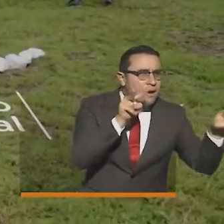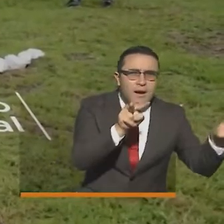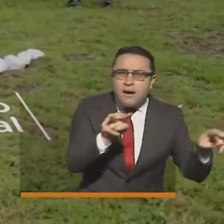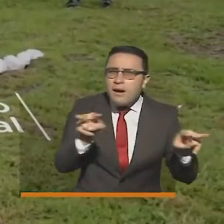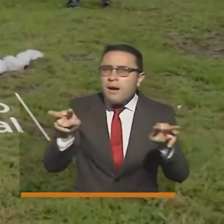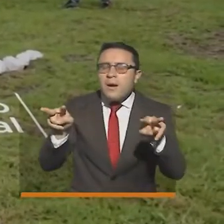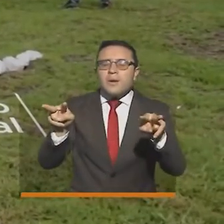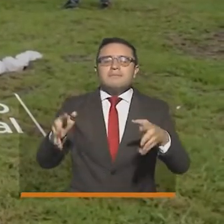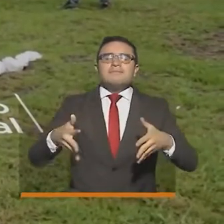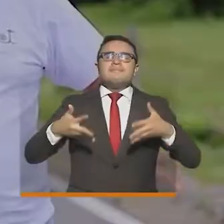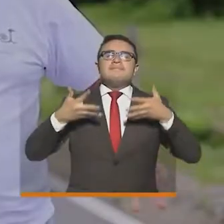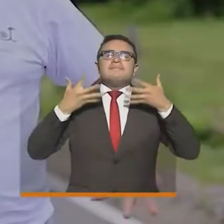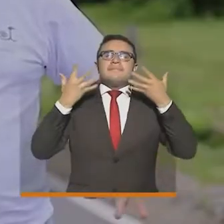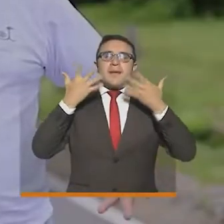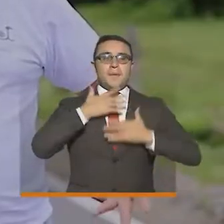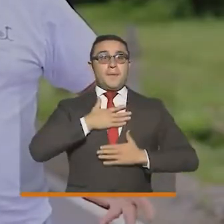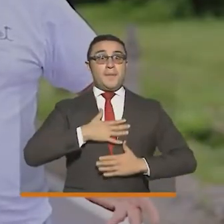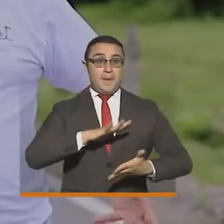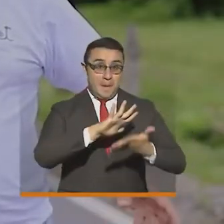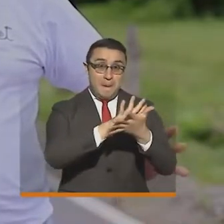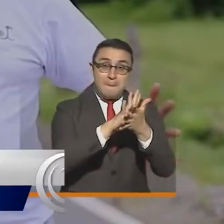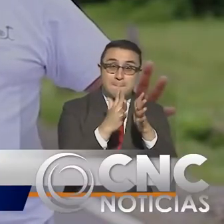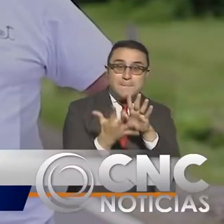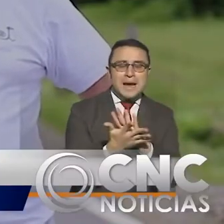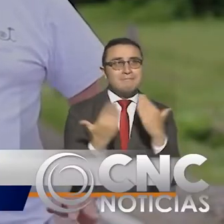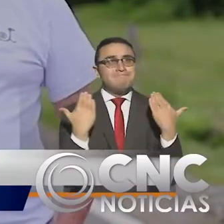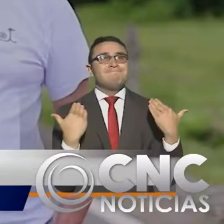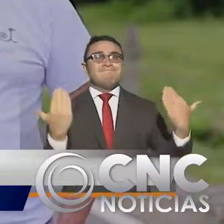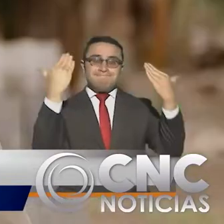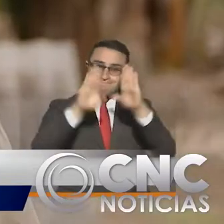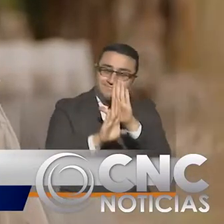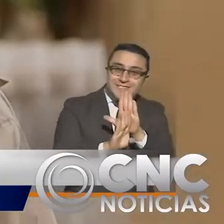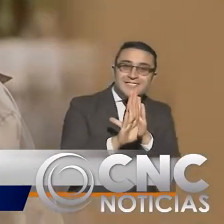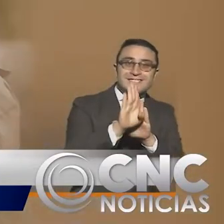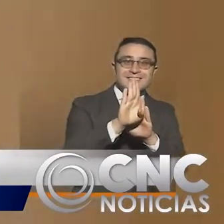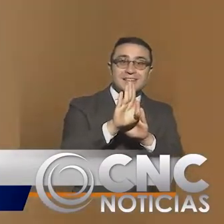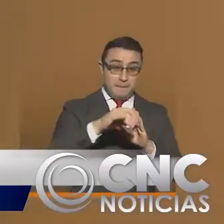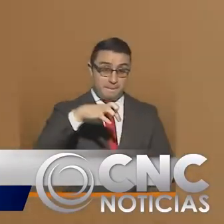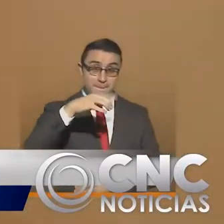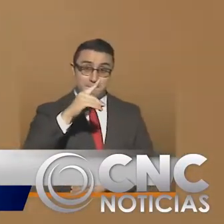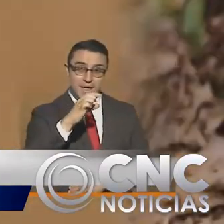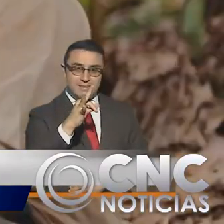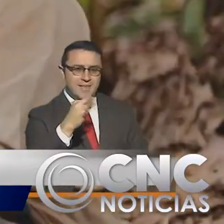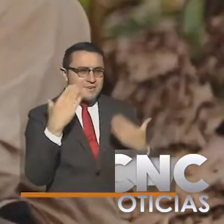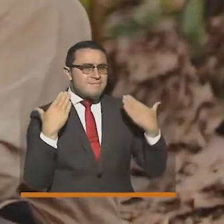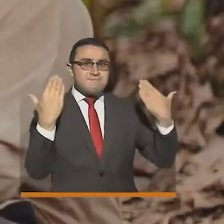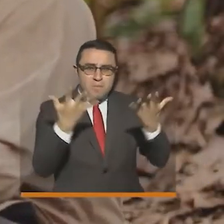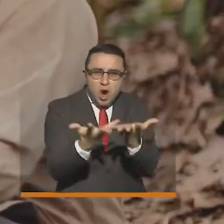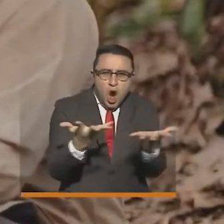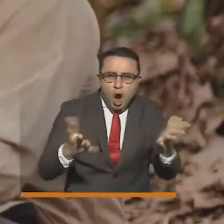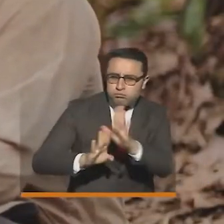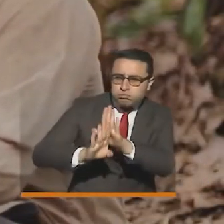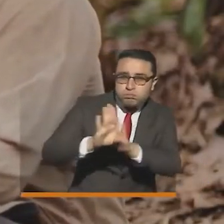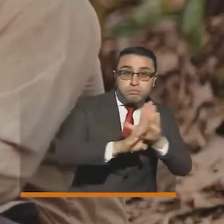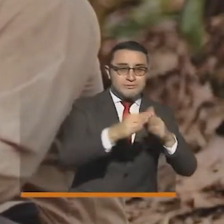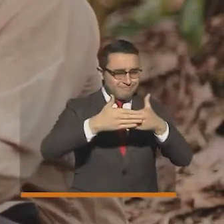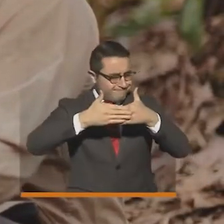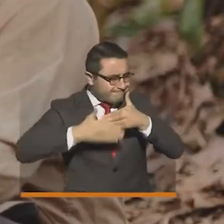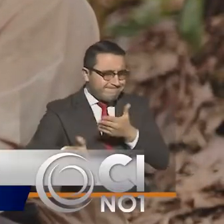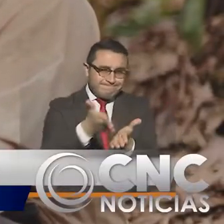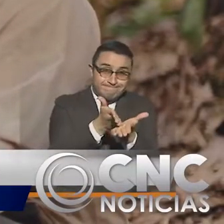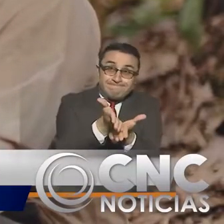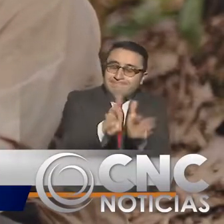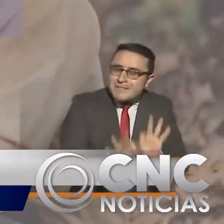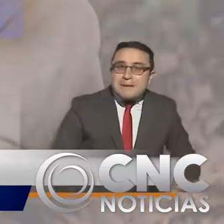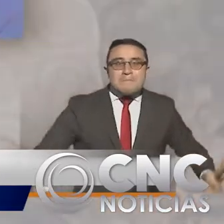de la república la procuraduría avanza en 12 actuaciones disciplinarias por presuntas irregularidades en el